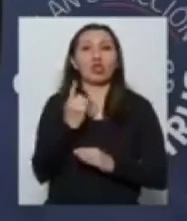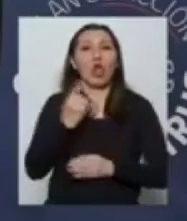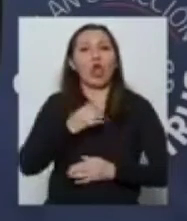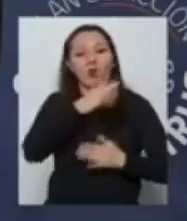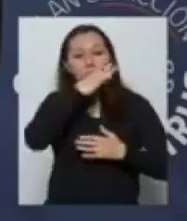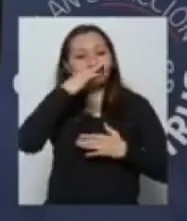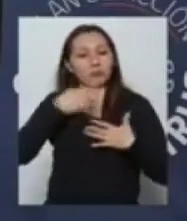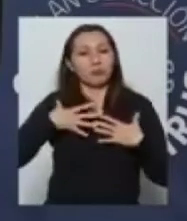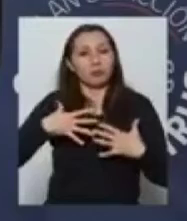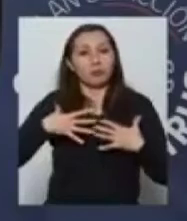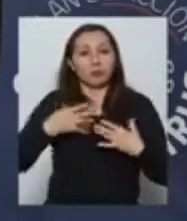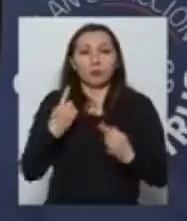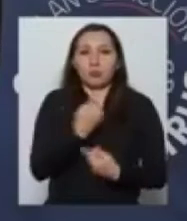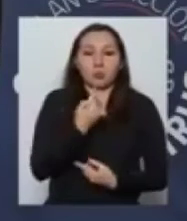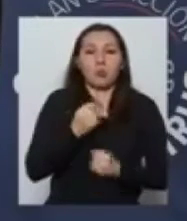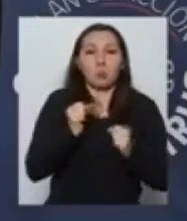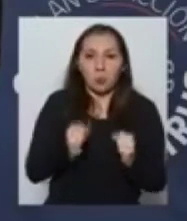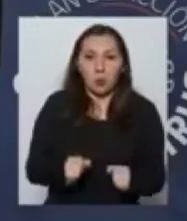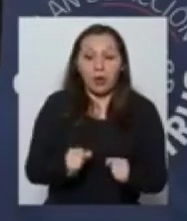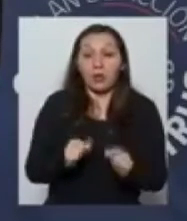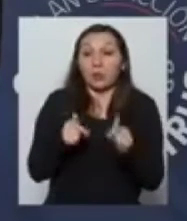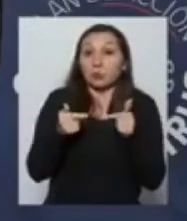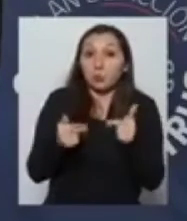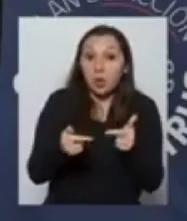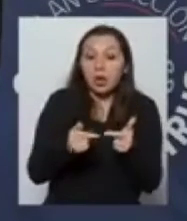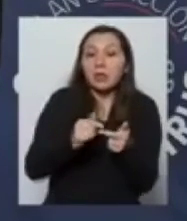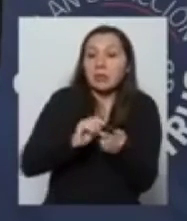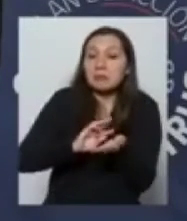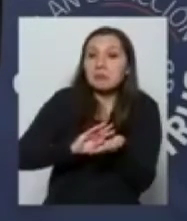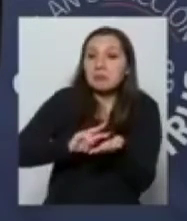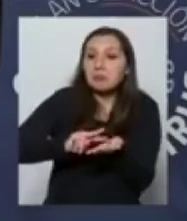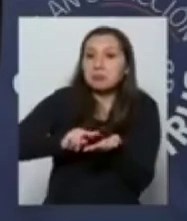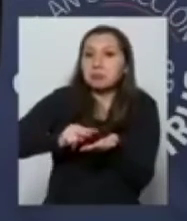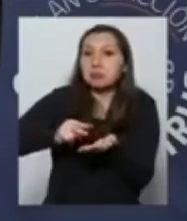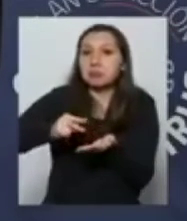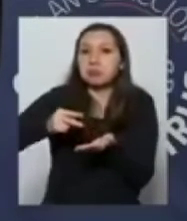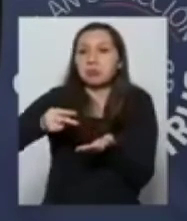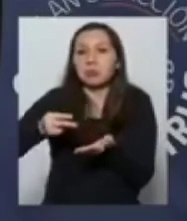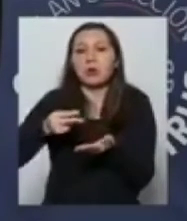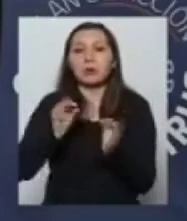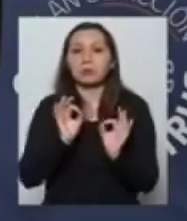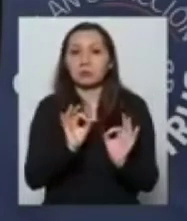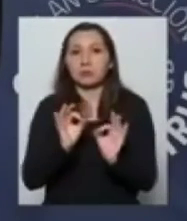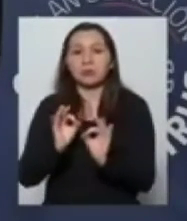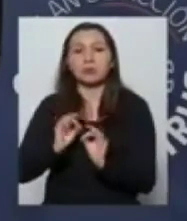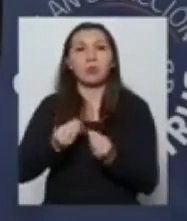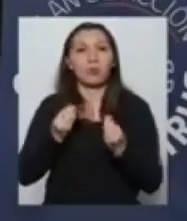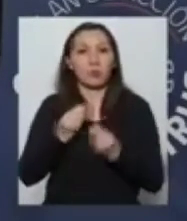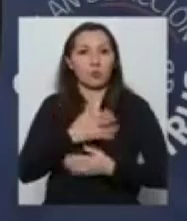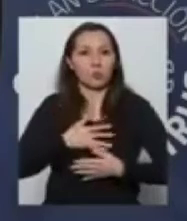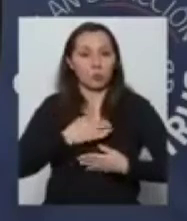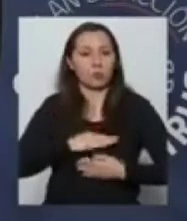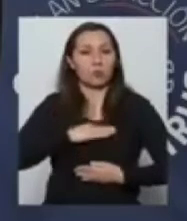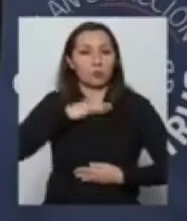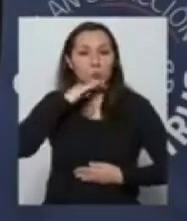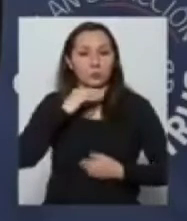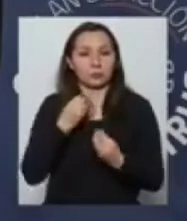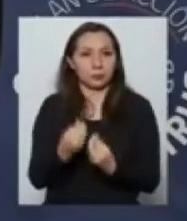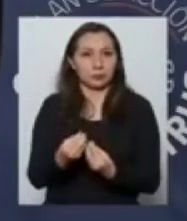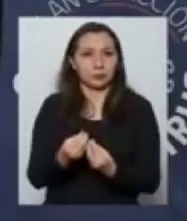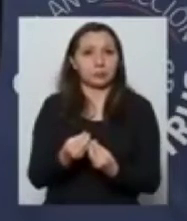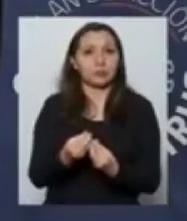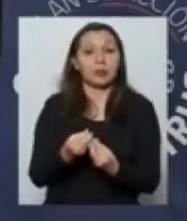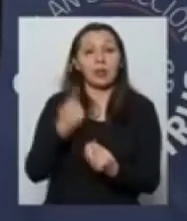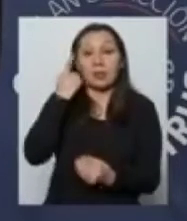mecánica y, afortunadamente, evolucionan en forma satisfactoria.